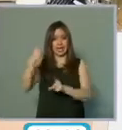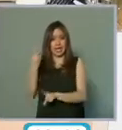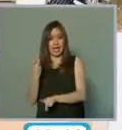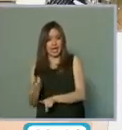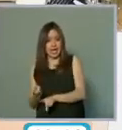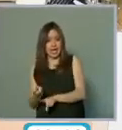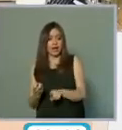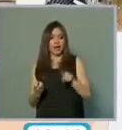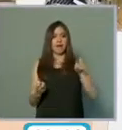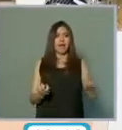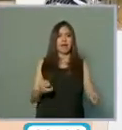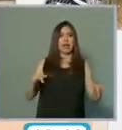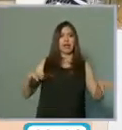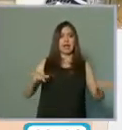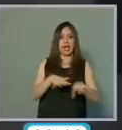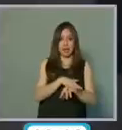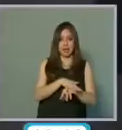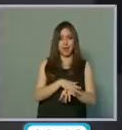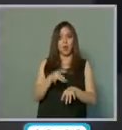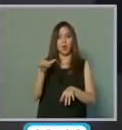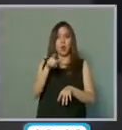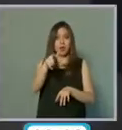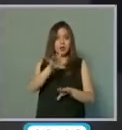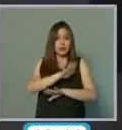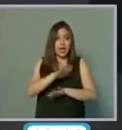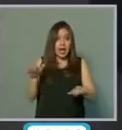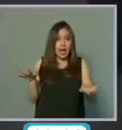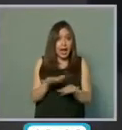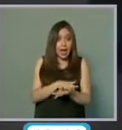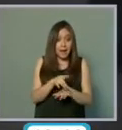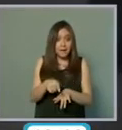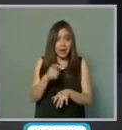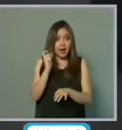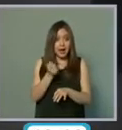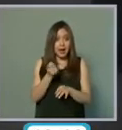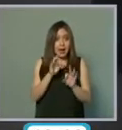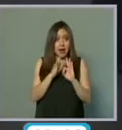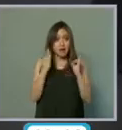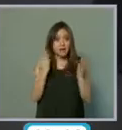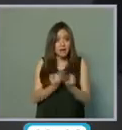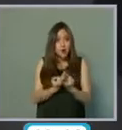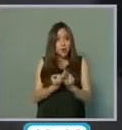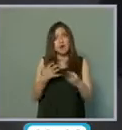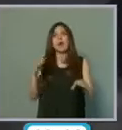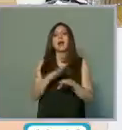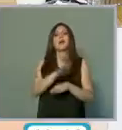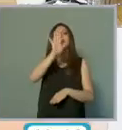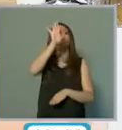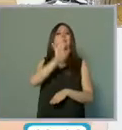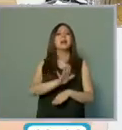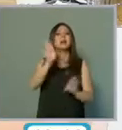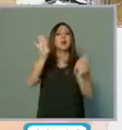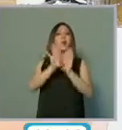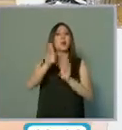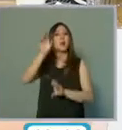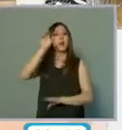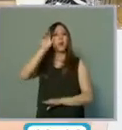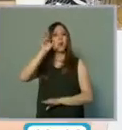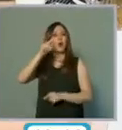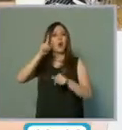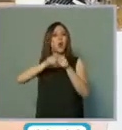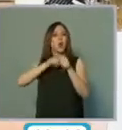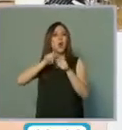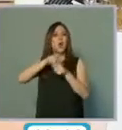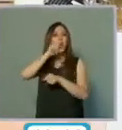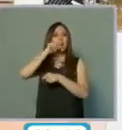textura así. Cuando ya en casita les quede esta textura, la retiran completamente. Se ve como tipo rostizado, ¿verdad? Ok, en lo que Pam está de aquel